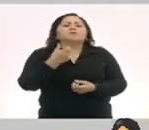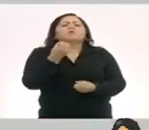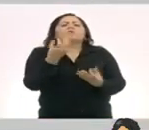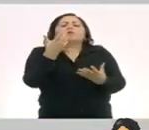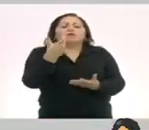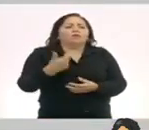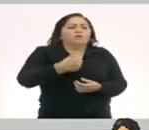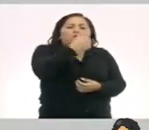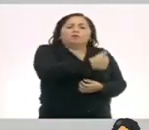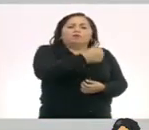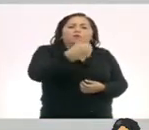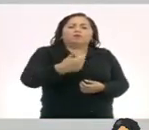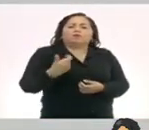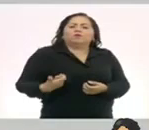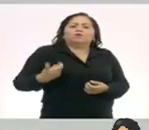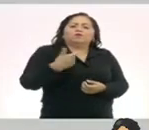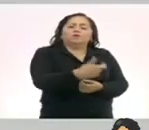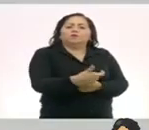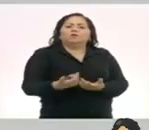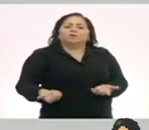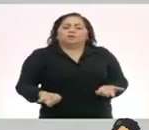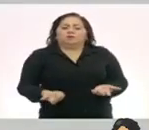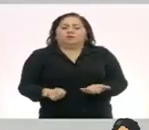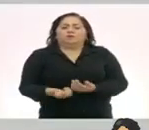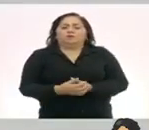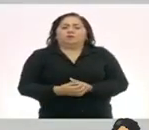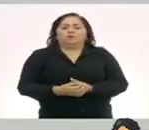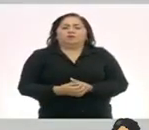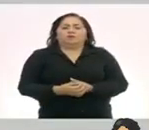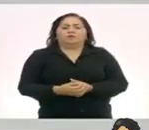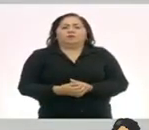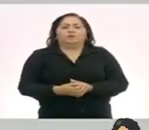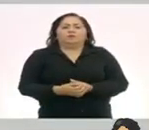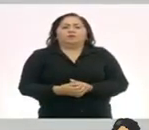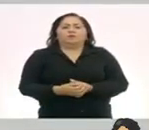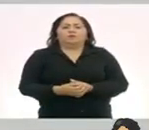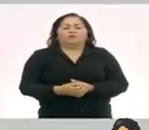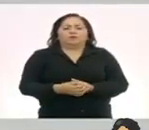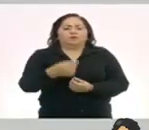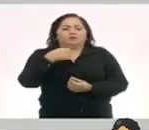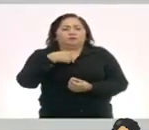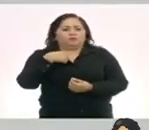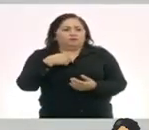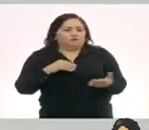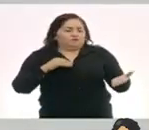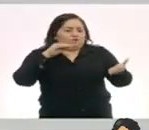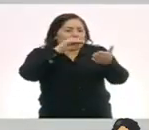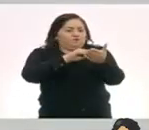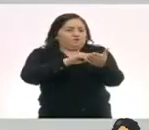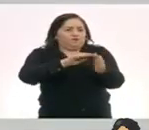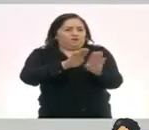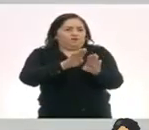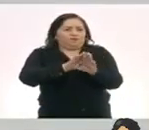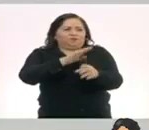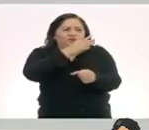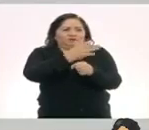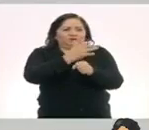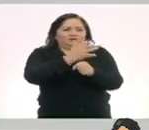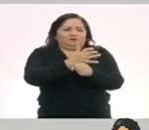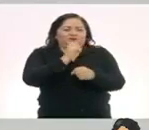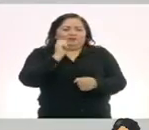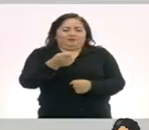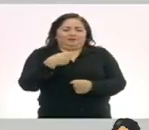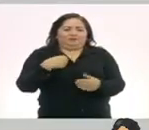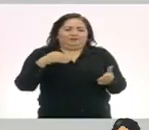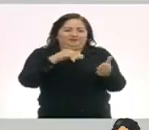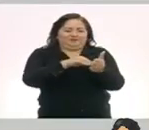aportamos cada uno. Muy bien. Aquí yo ya sé que yo puse una quinta parte de 90. De los